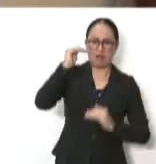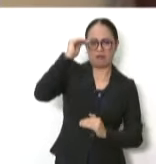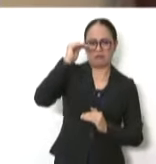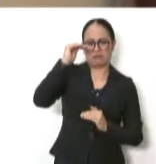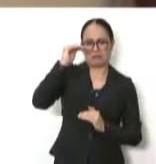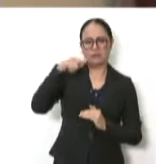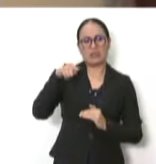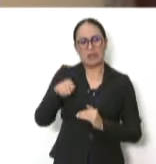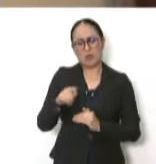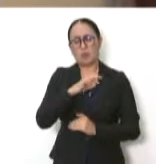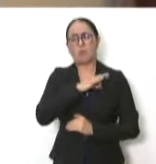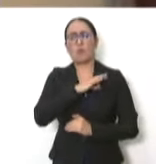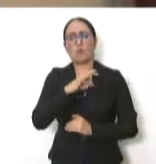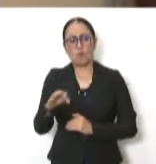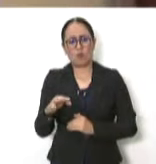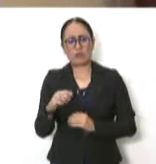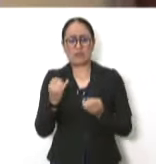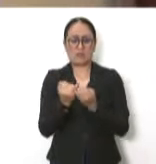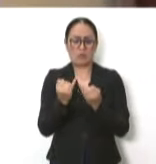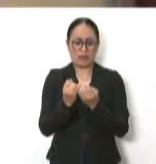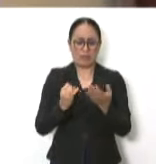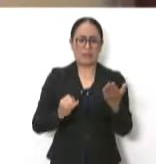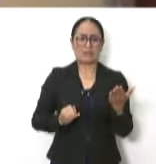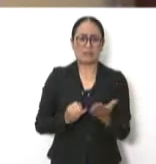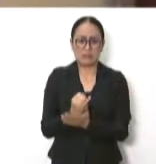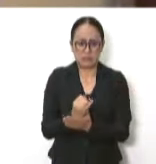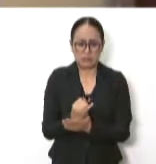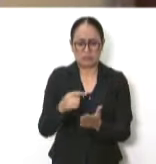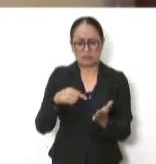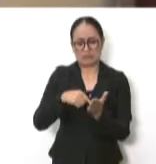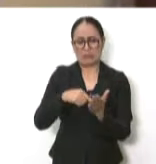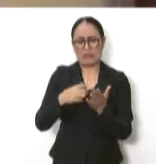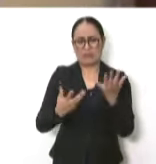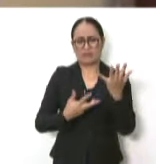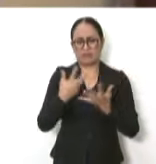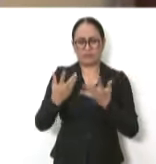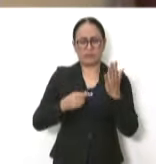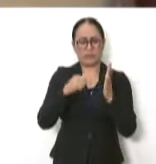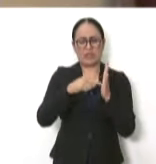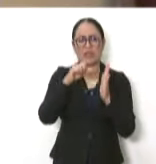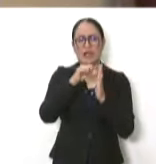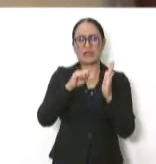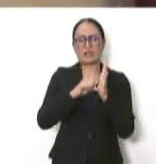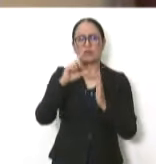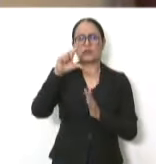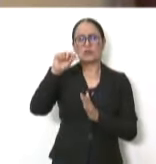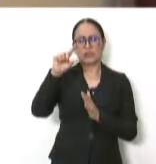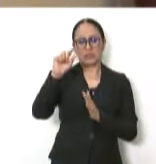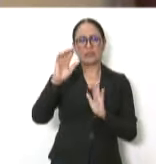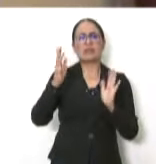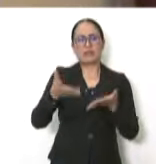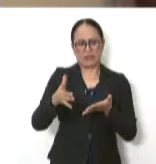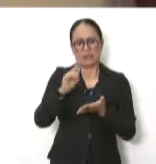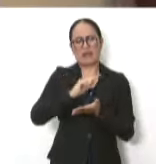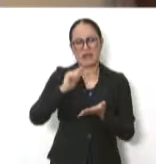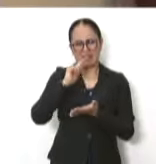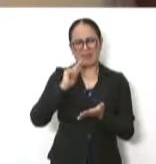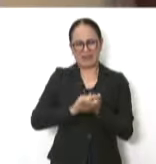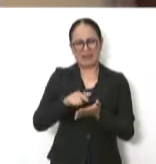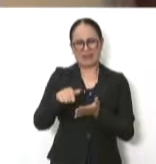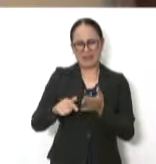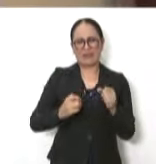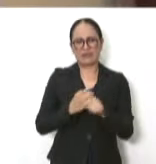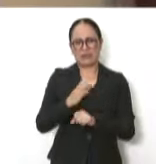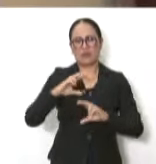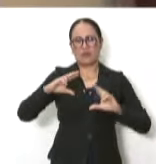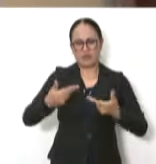las atribuciones y toma de decisiones que el artículo 70 otorgó en la Ley de Archivos del Estado de Chiapas